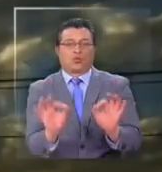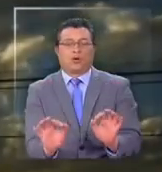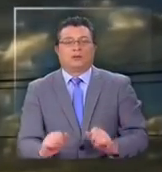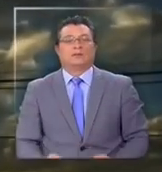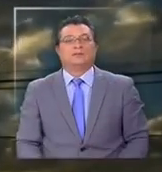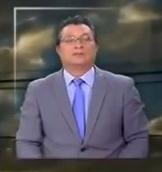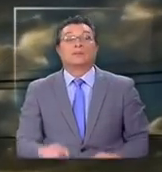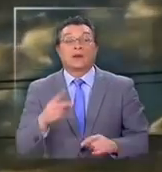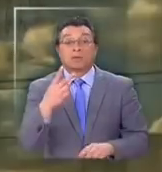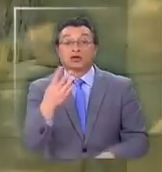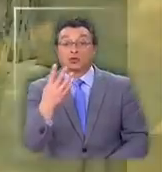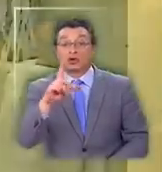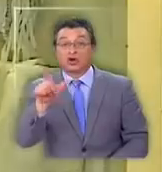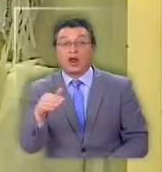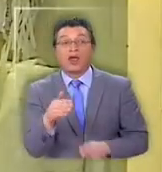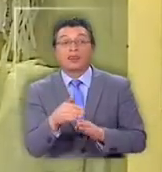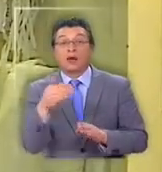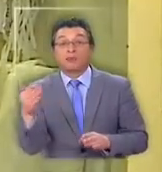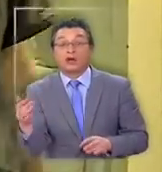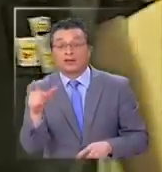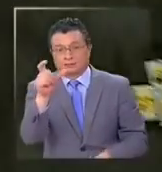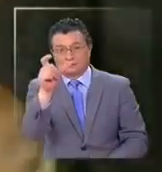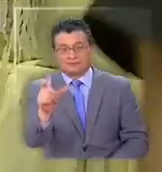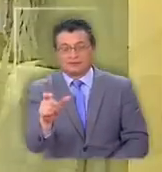24 horas después, Solange es otra.